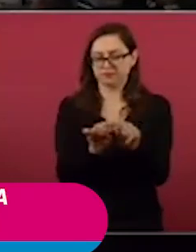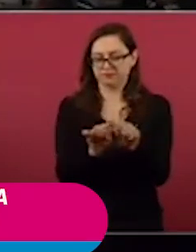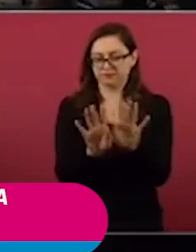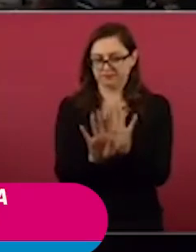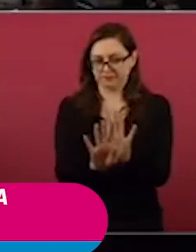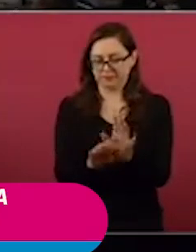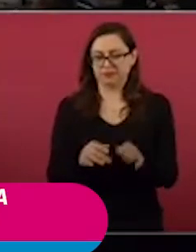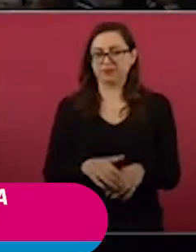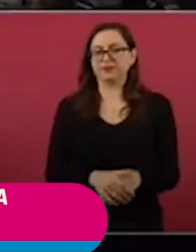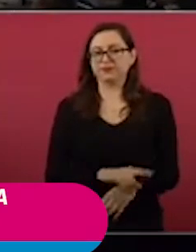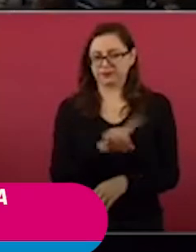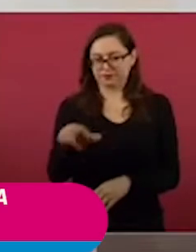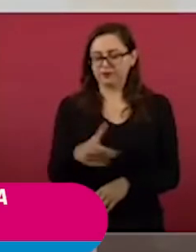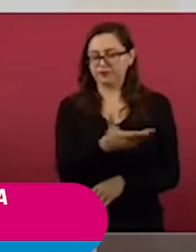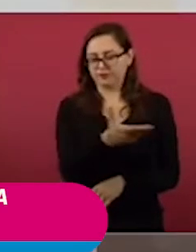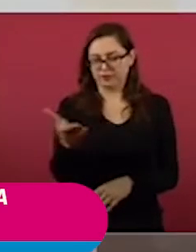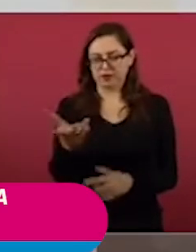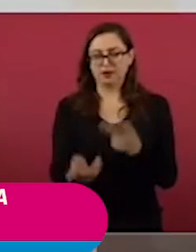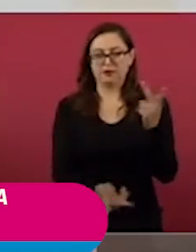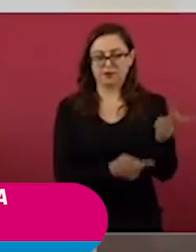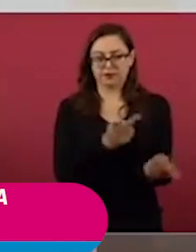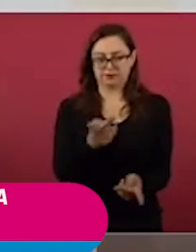El lunes,